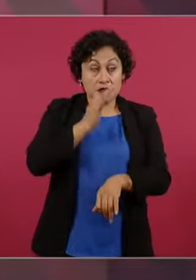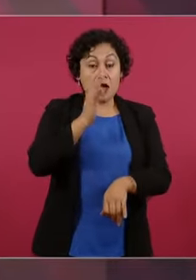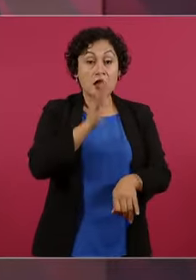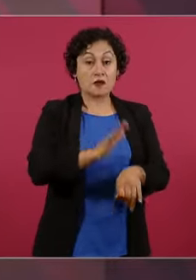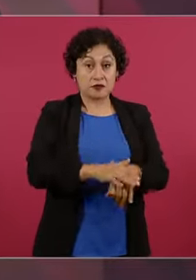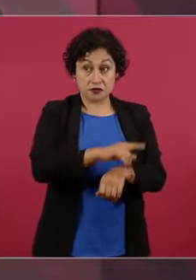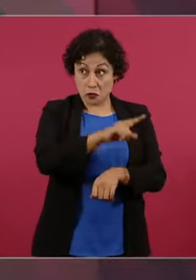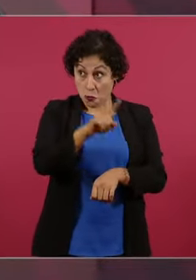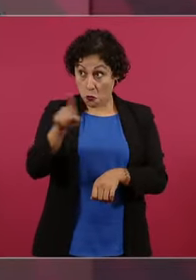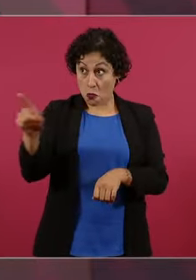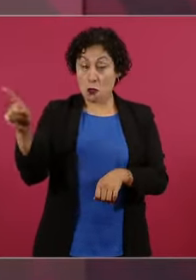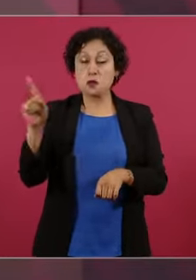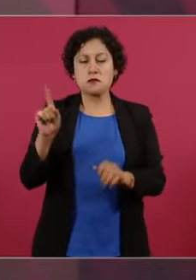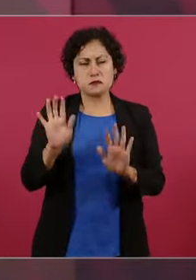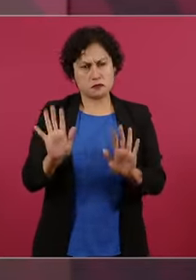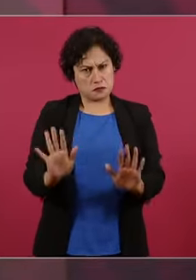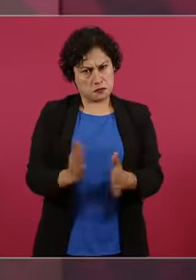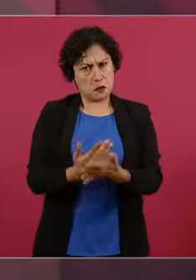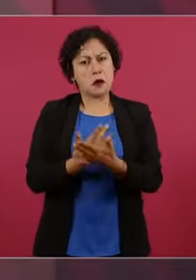Los tres,